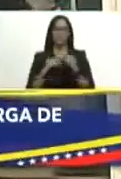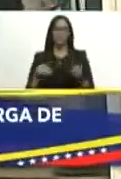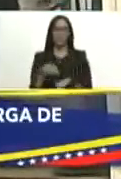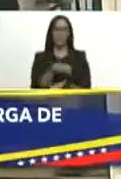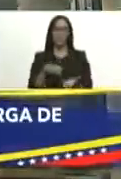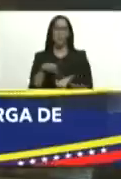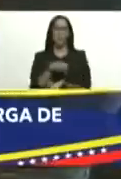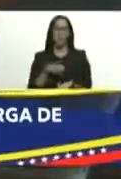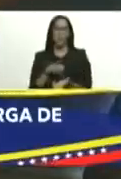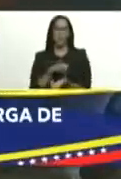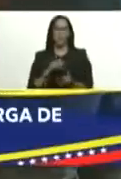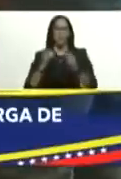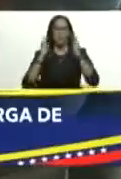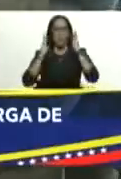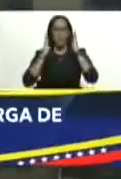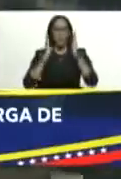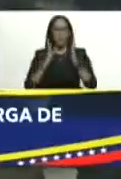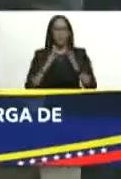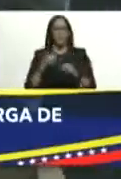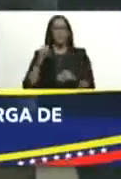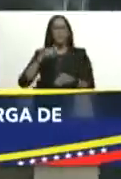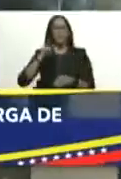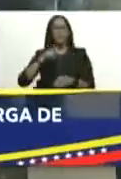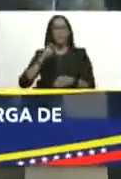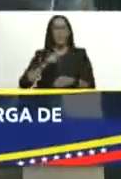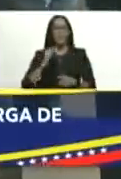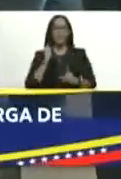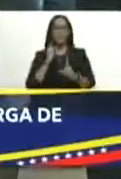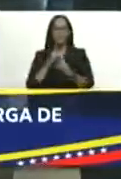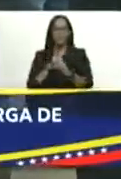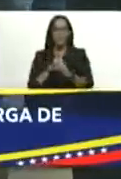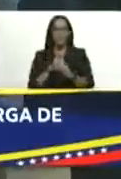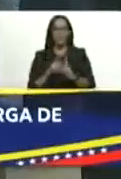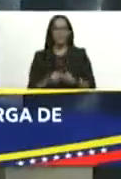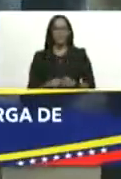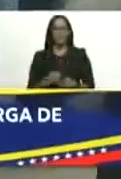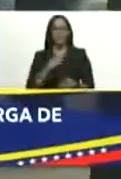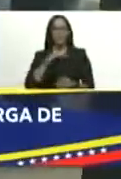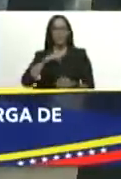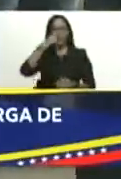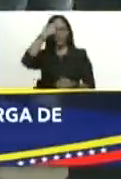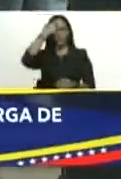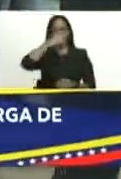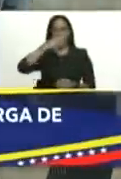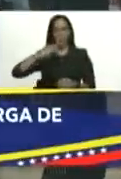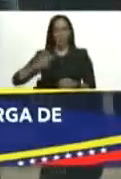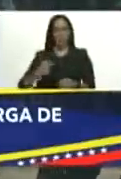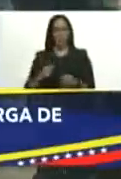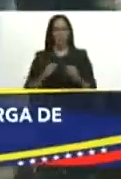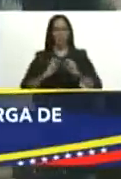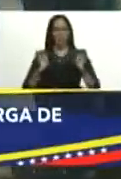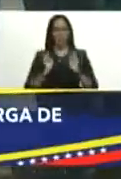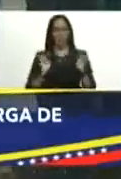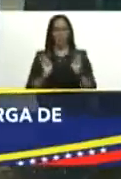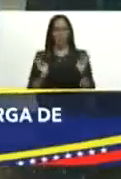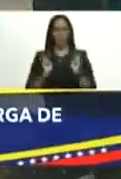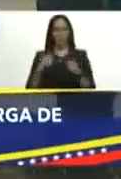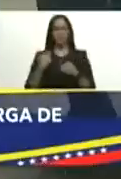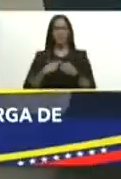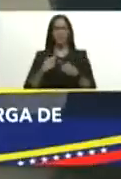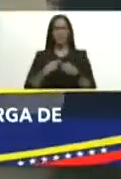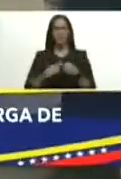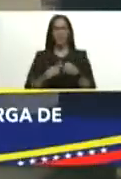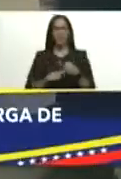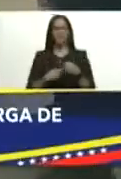problemas, atender la solicitud de manera directa de nuestro pueblo en materia de gas licuado